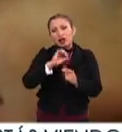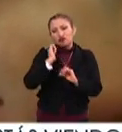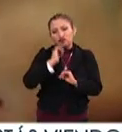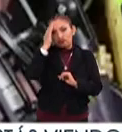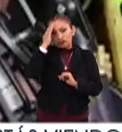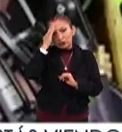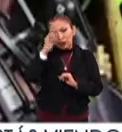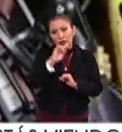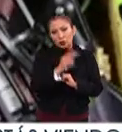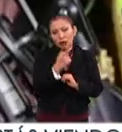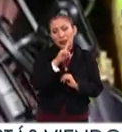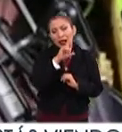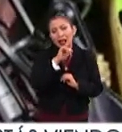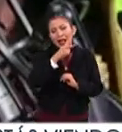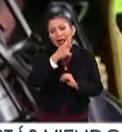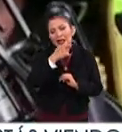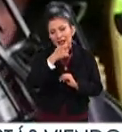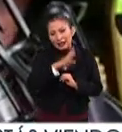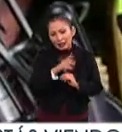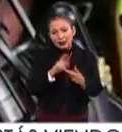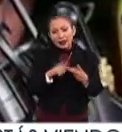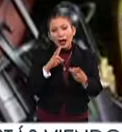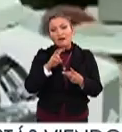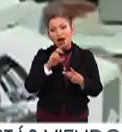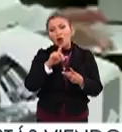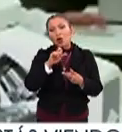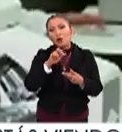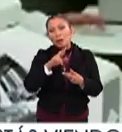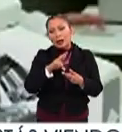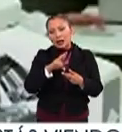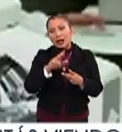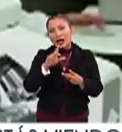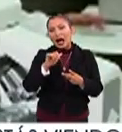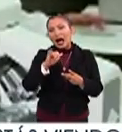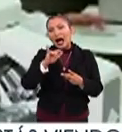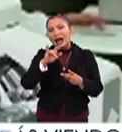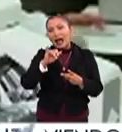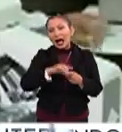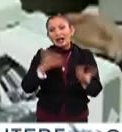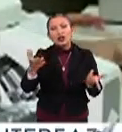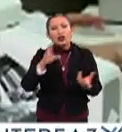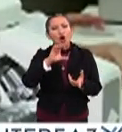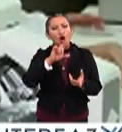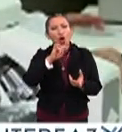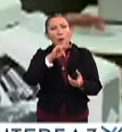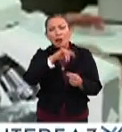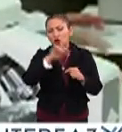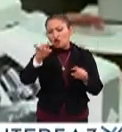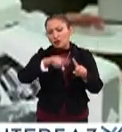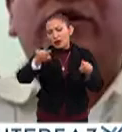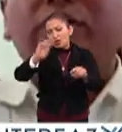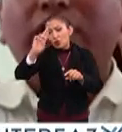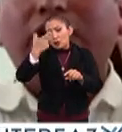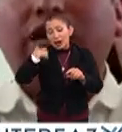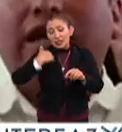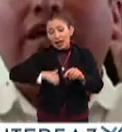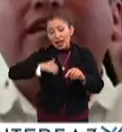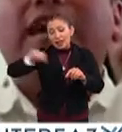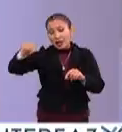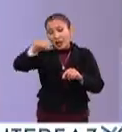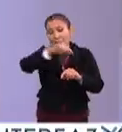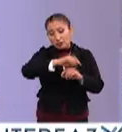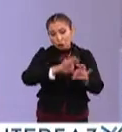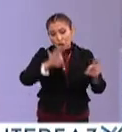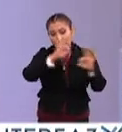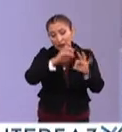rectora de la Universidad de Lakehead, Vancouver Island University, Northern British Columbia, en fin, otras universidades canadienses que tienen